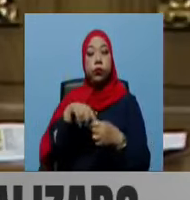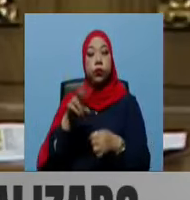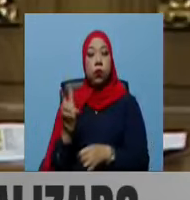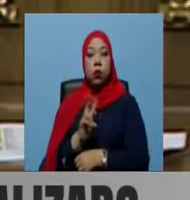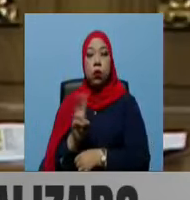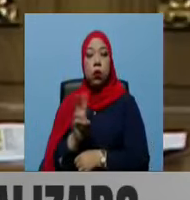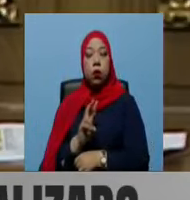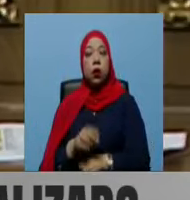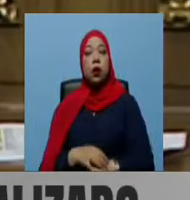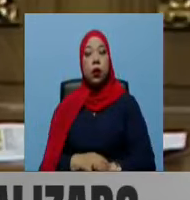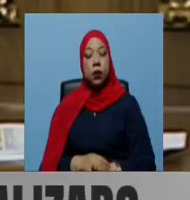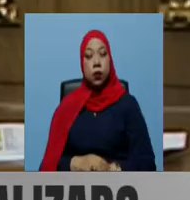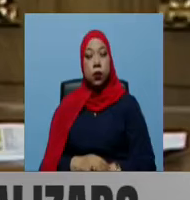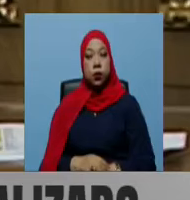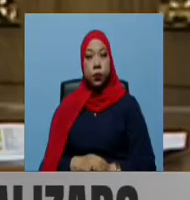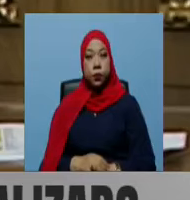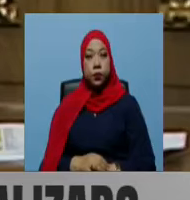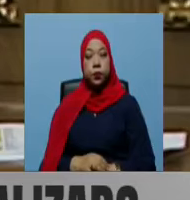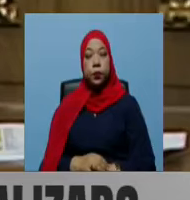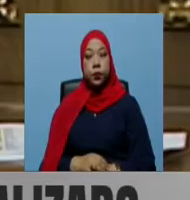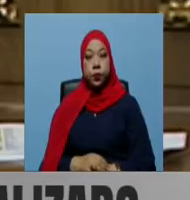mundo.